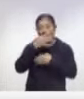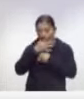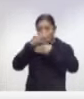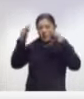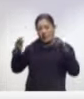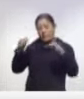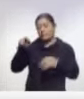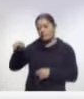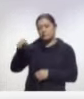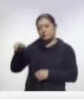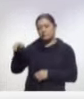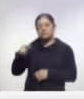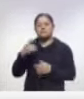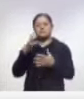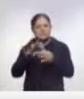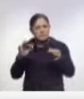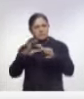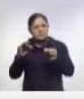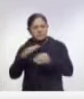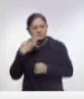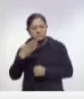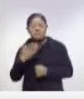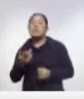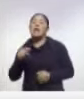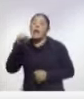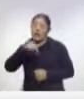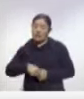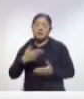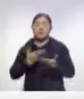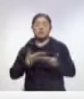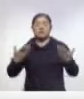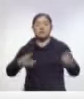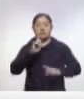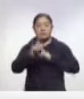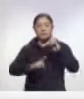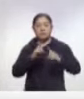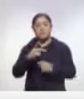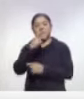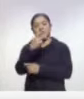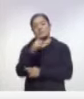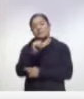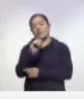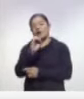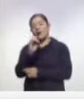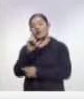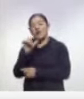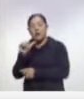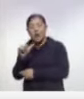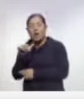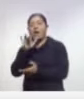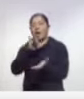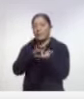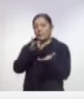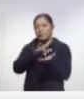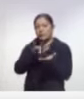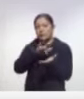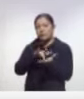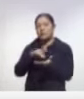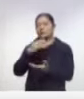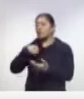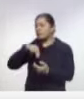limpiar su imagen, al menos aquí en Ahora Deportes. Paola Pliego, estamos apoyándola y